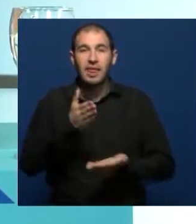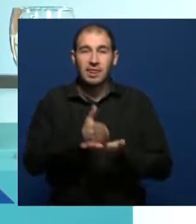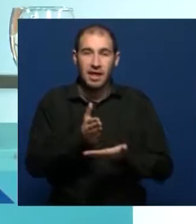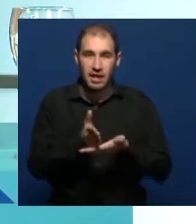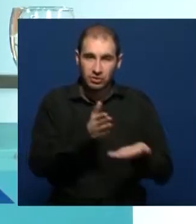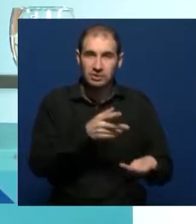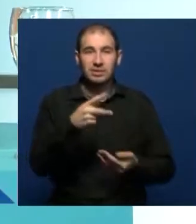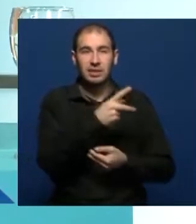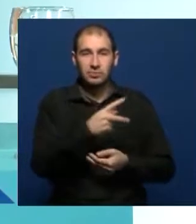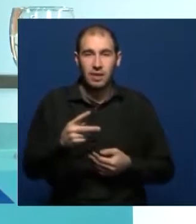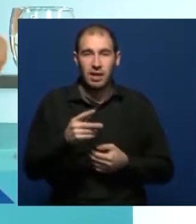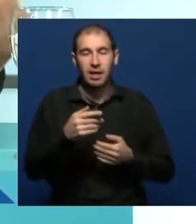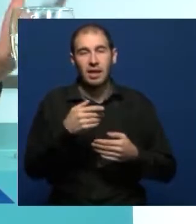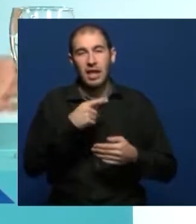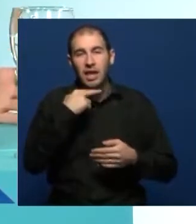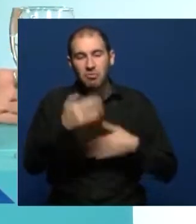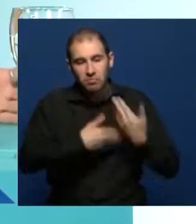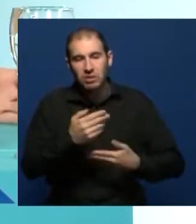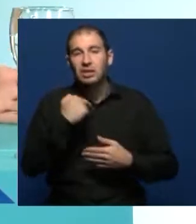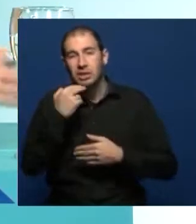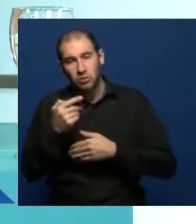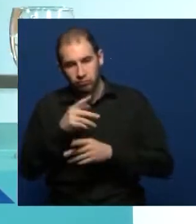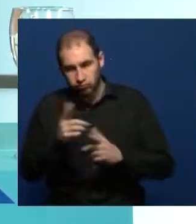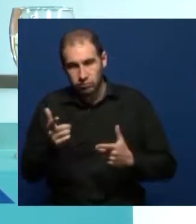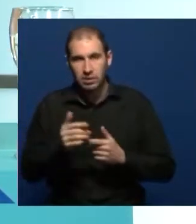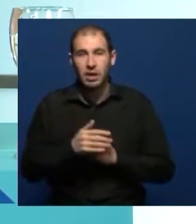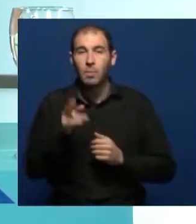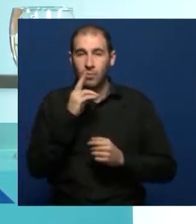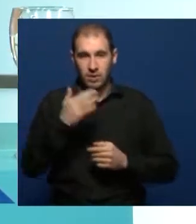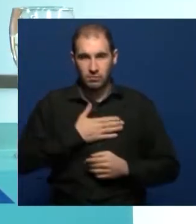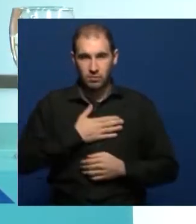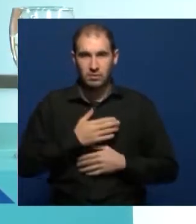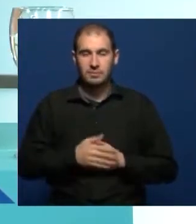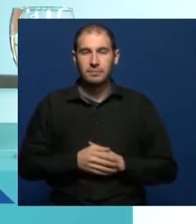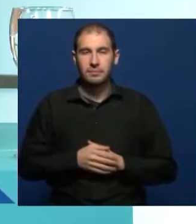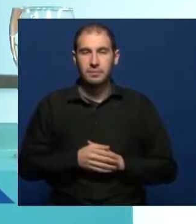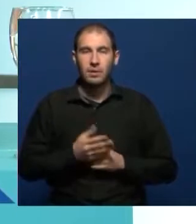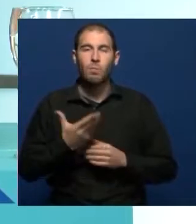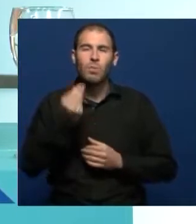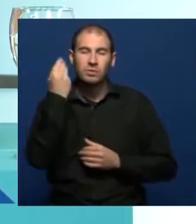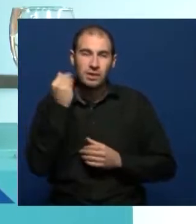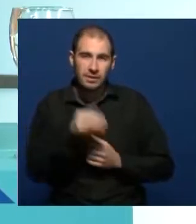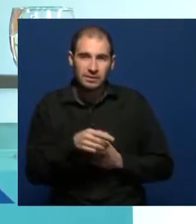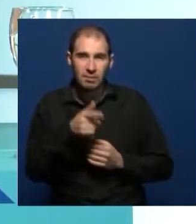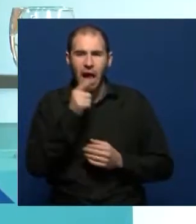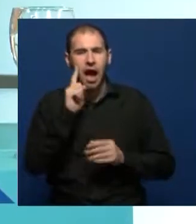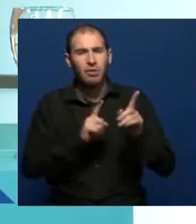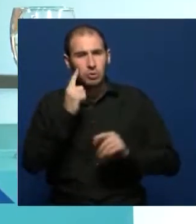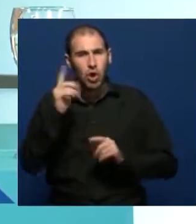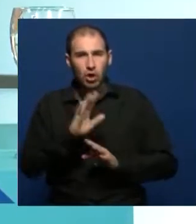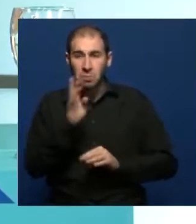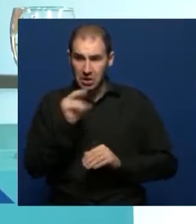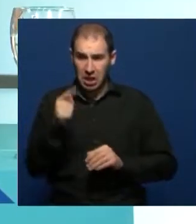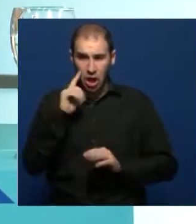derechos sexuales, reproductivos y no reproductivos que tenemos las mujeres, que muchas veces son desconocidos por las